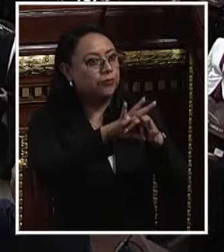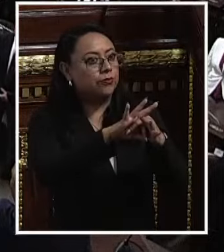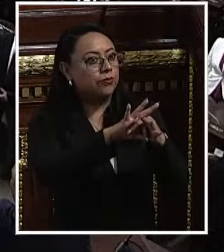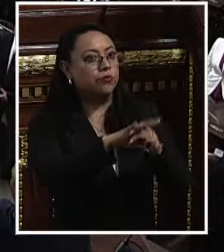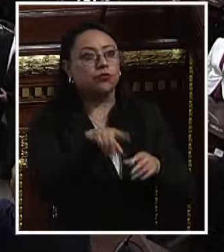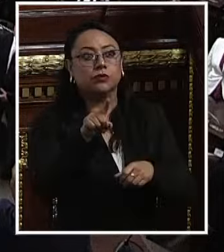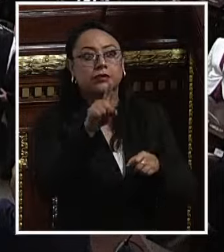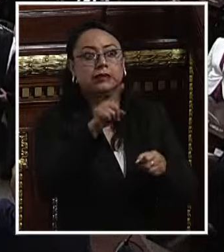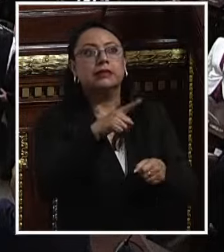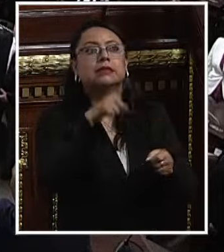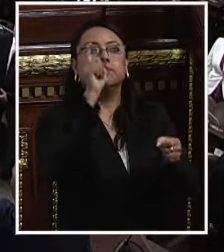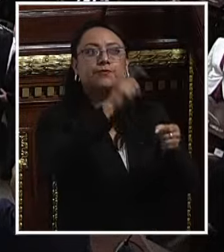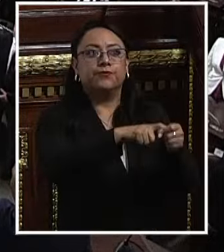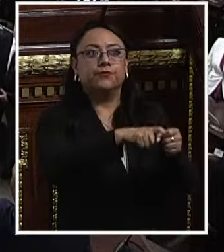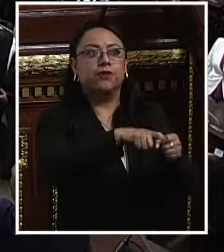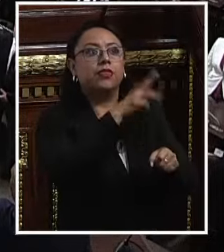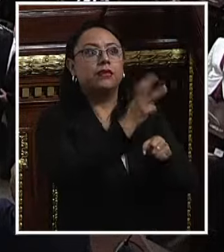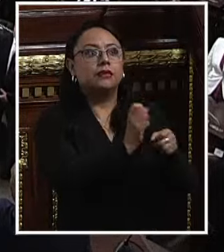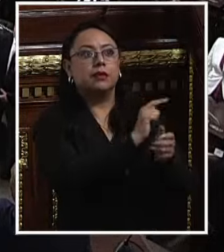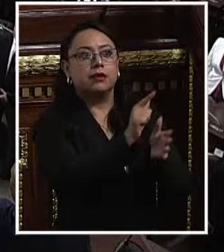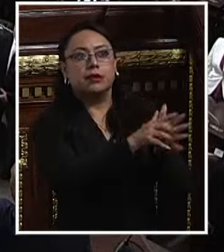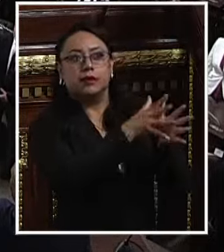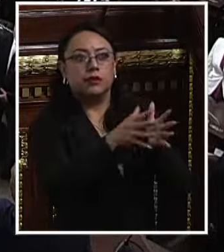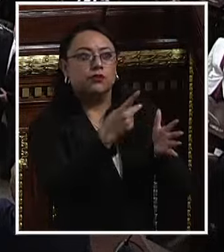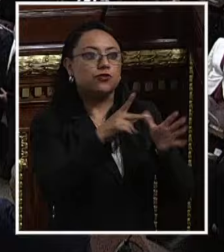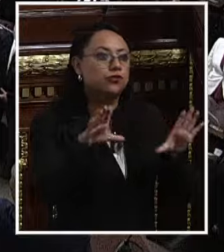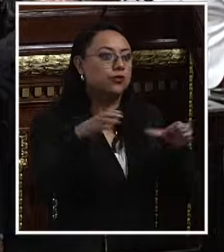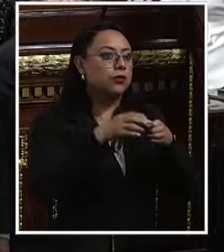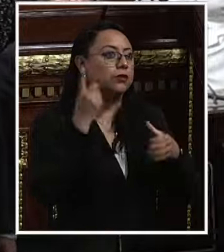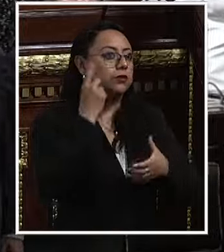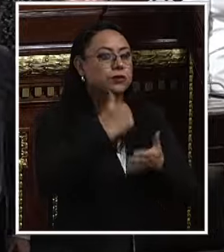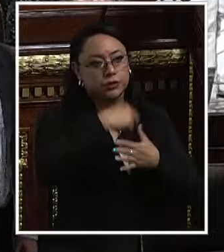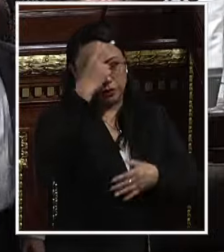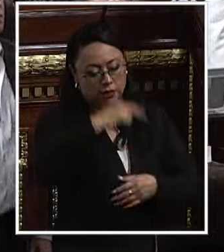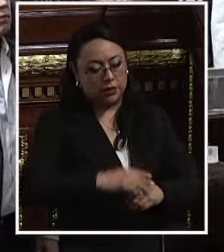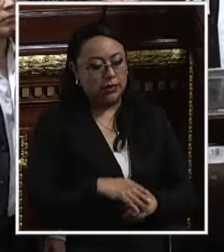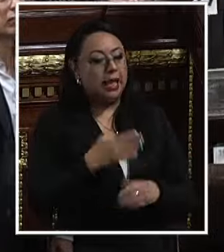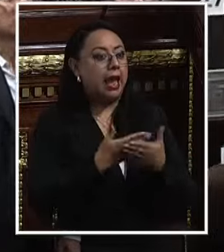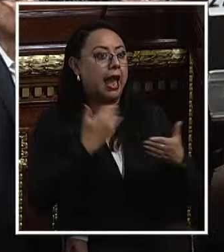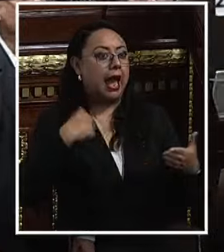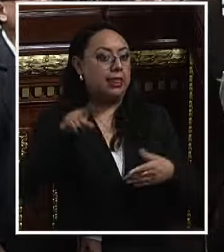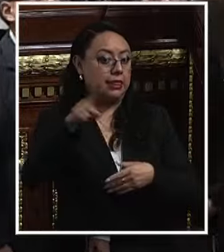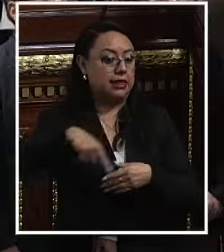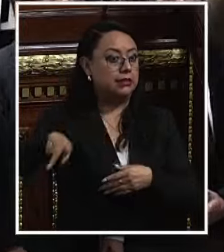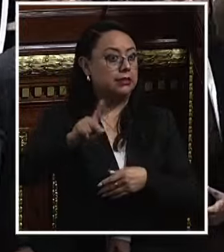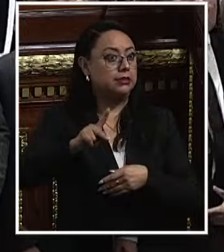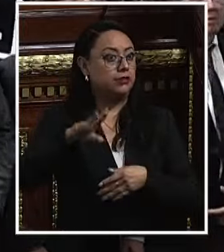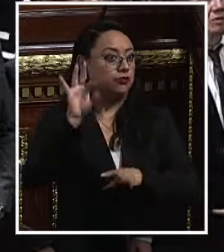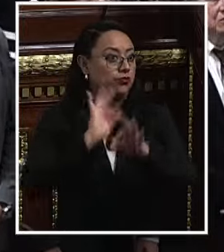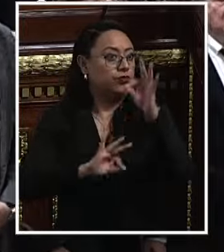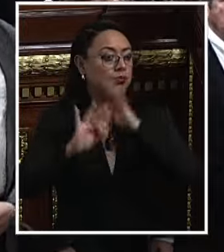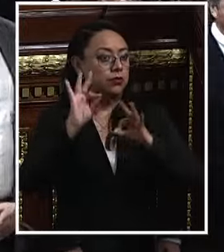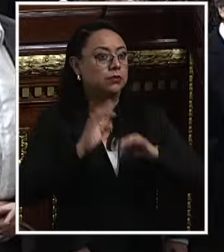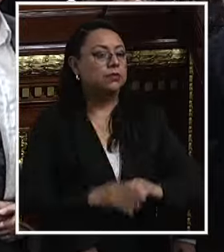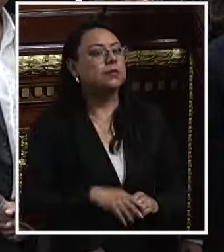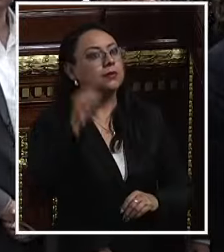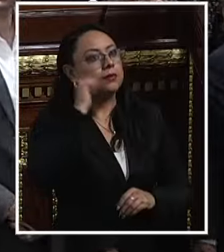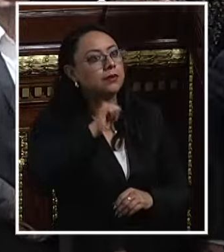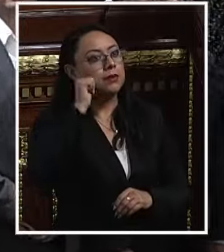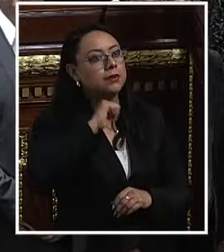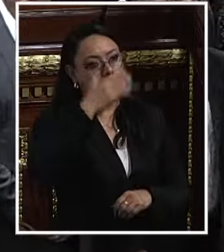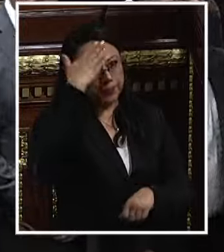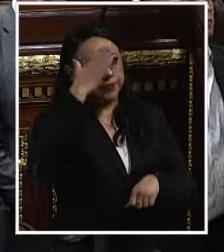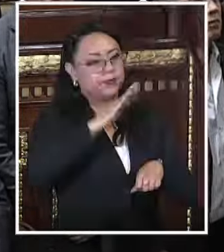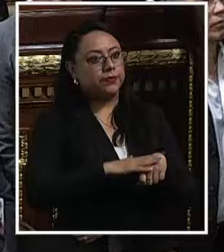tercera legislatura del Congreso de la Ciudad de México que el pueblo les ha conferido, mirando en todo por el bien